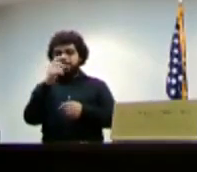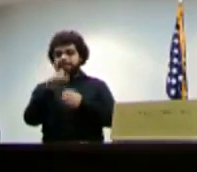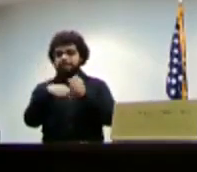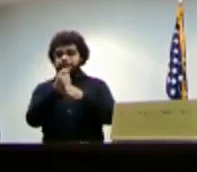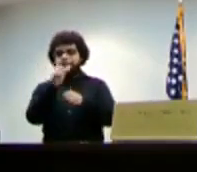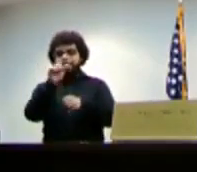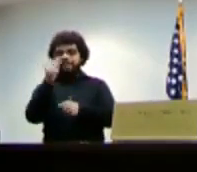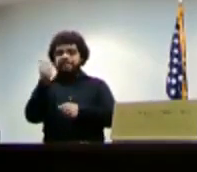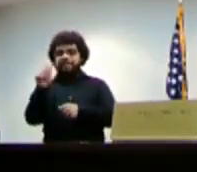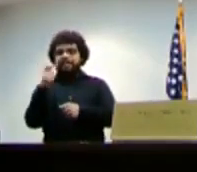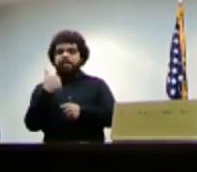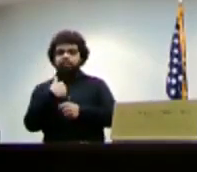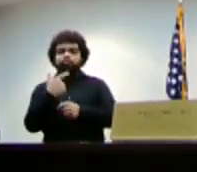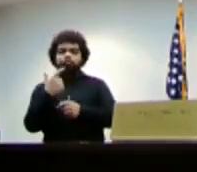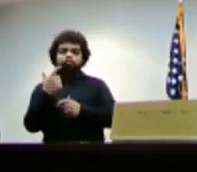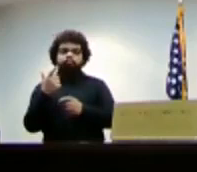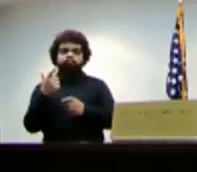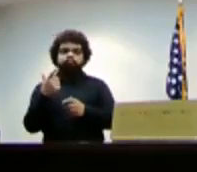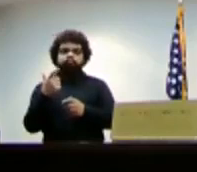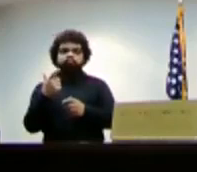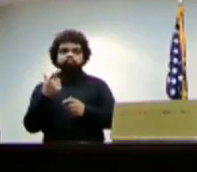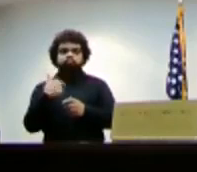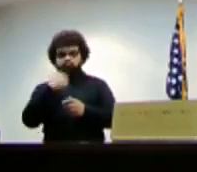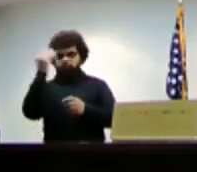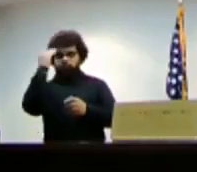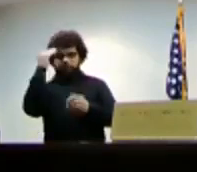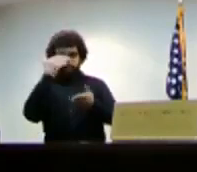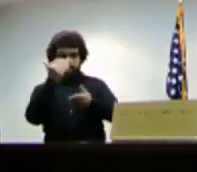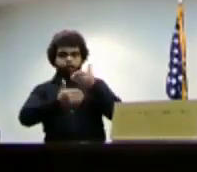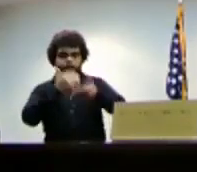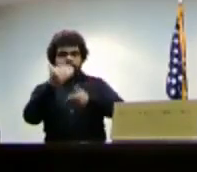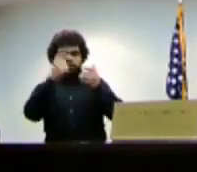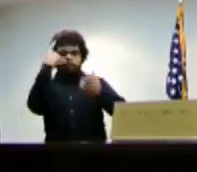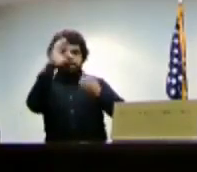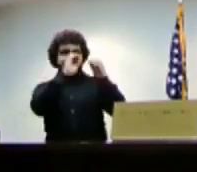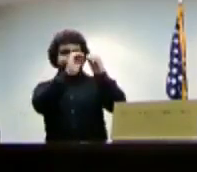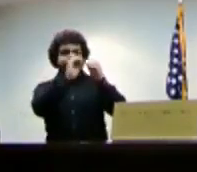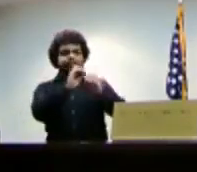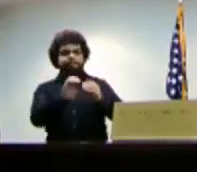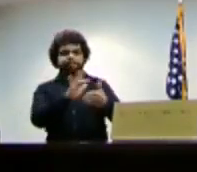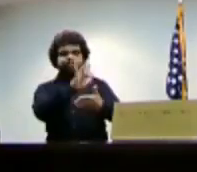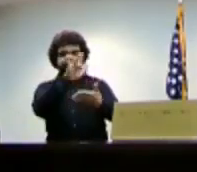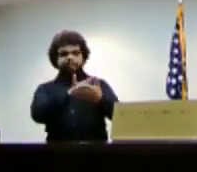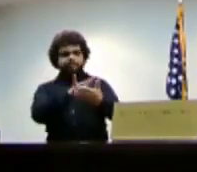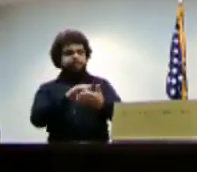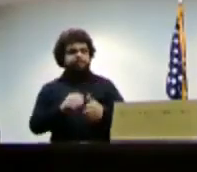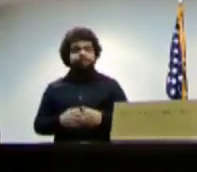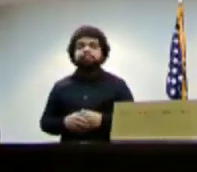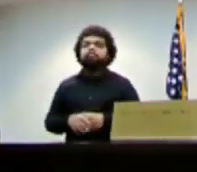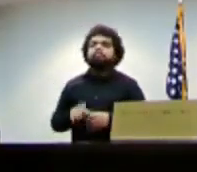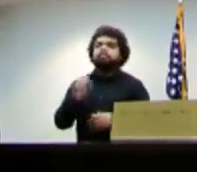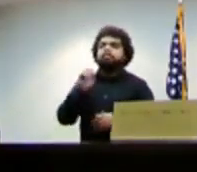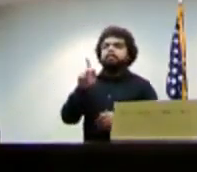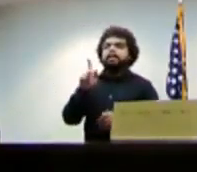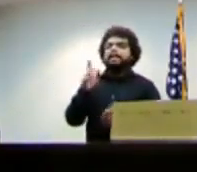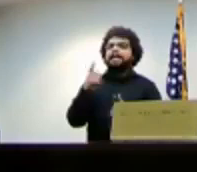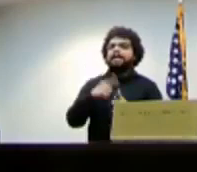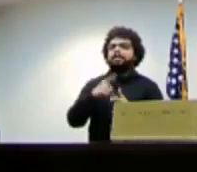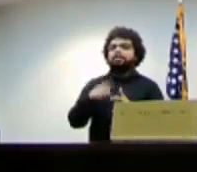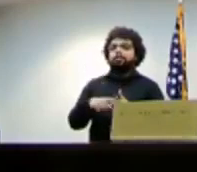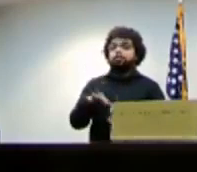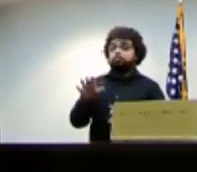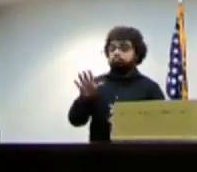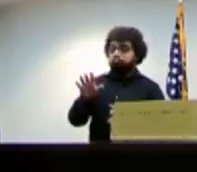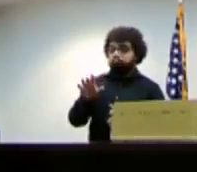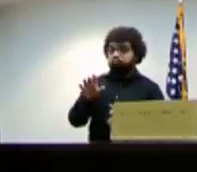dinámica de mantenimiento de las centrales. Perfecto. Y entonces, hay unos planes que se han hecho para